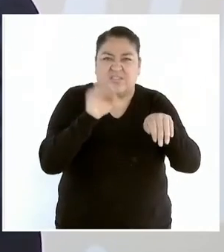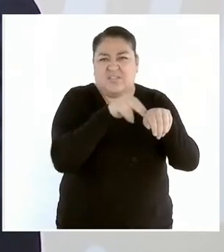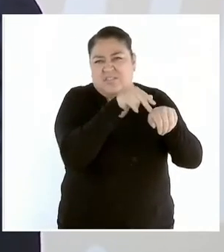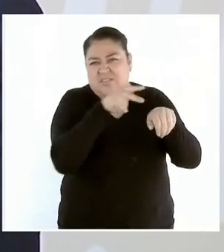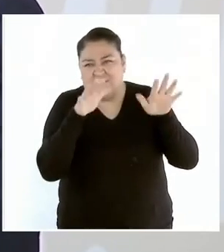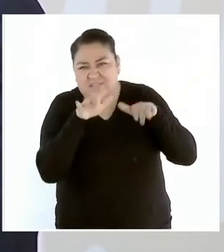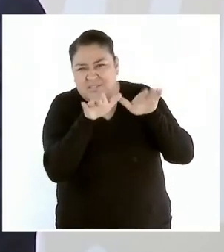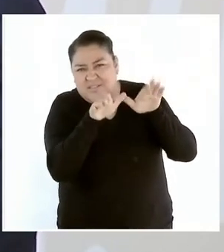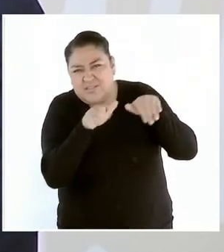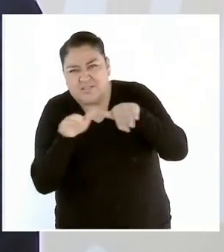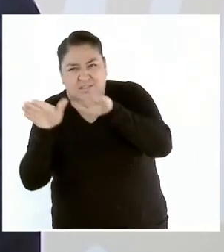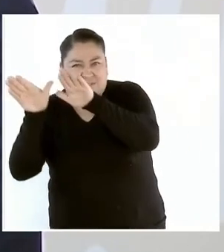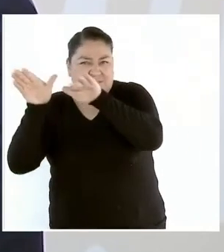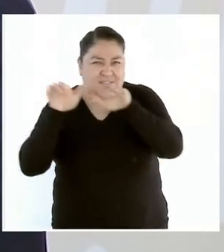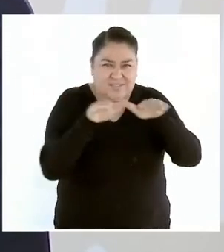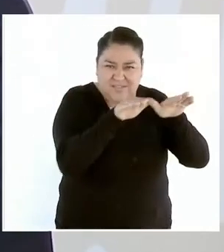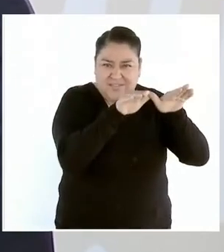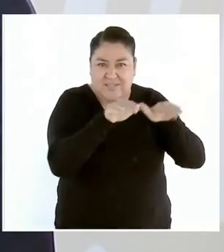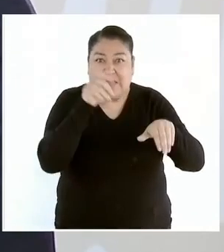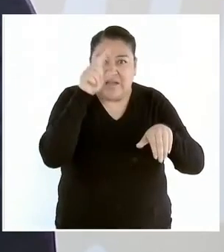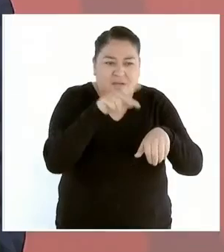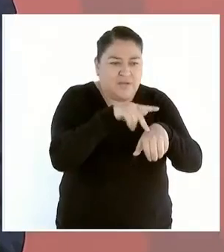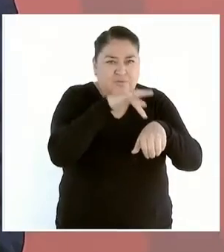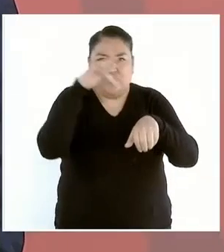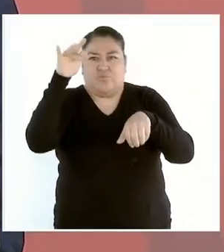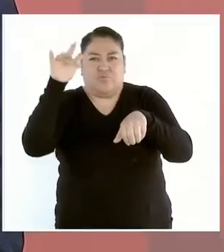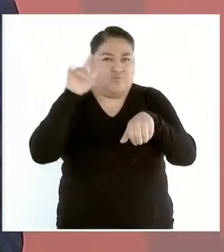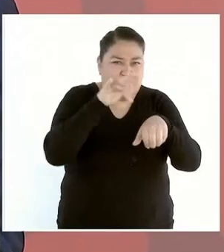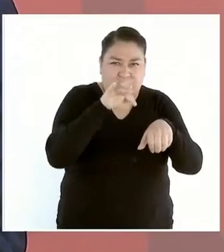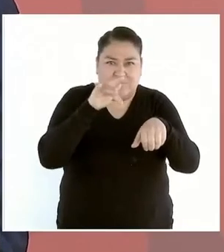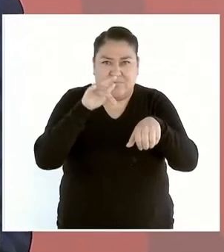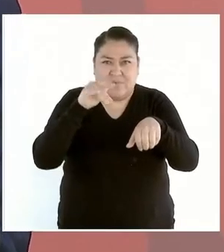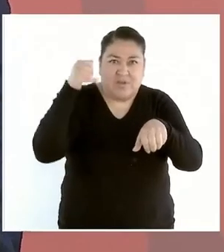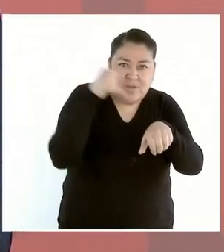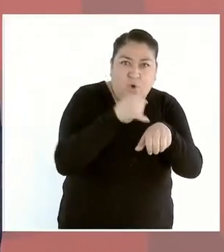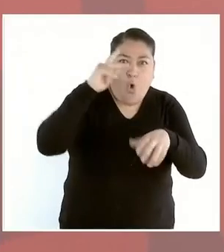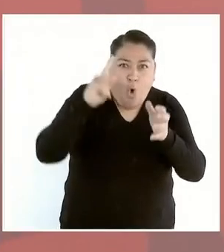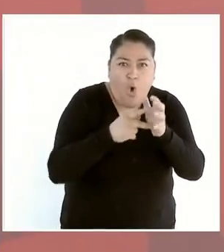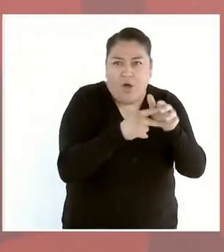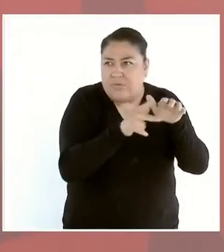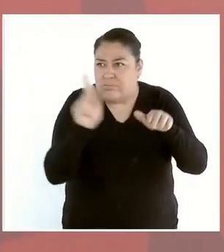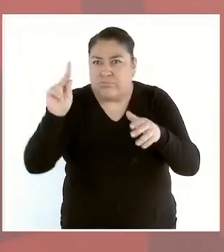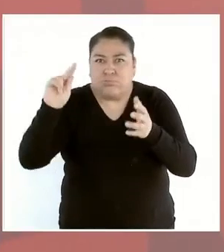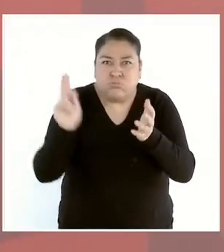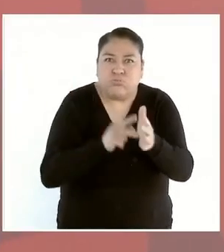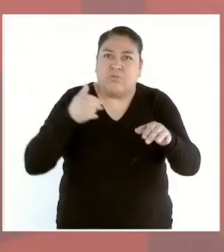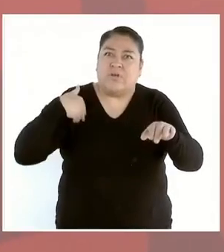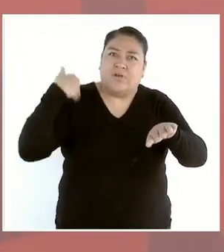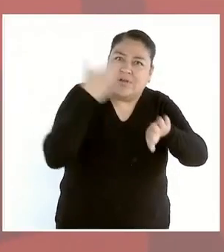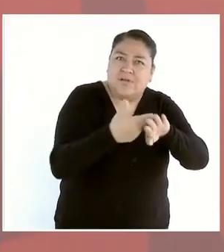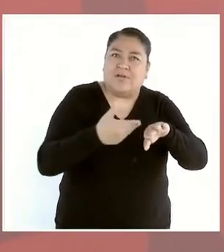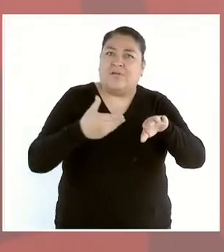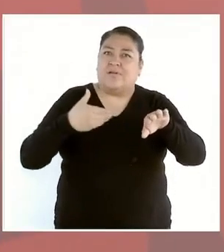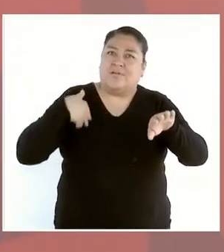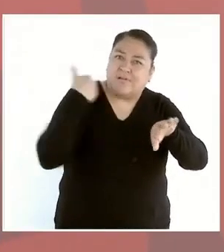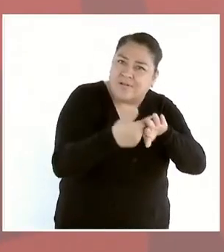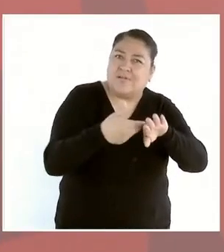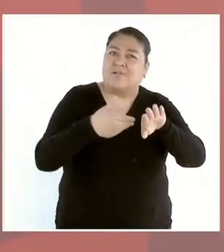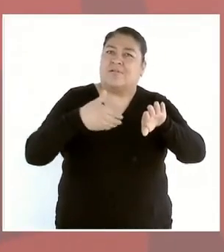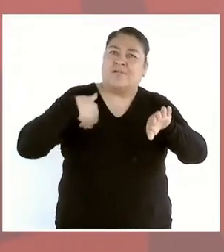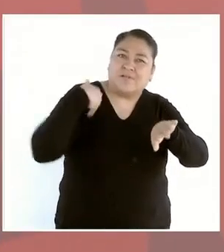al primer movimiento de la víctima y vuelven una y otra